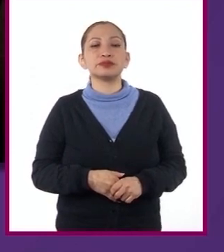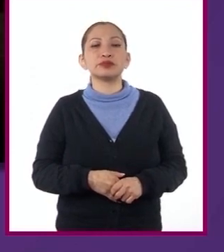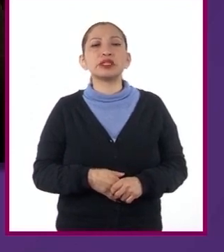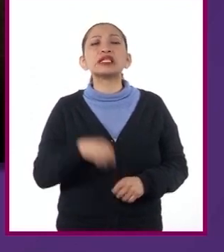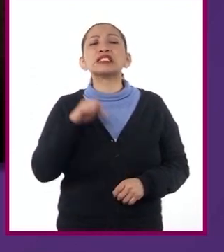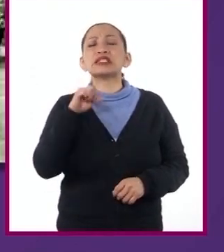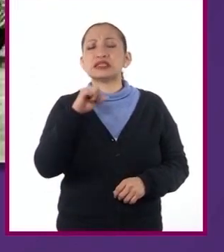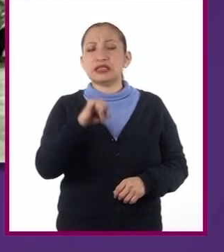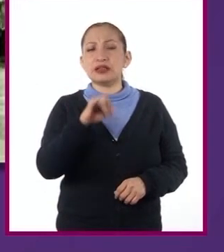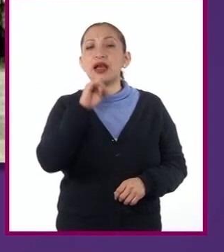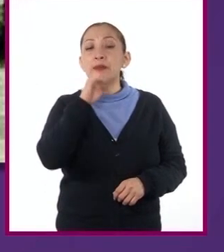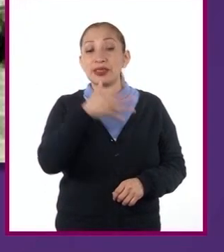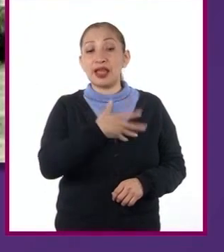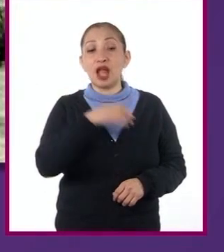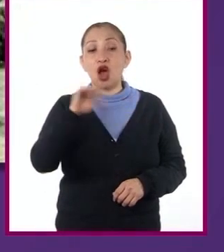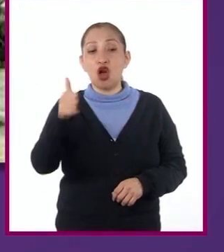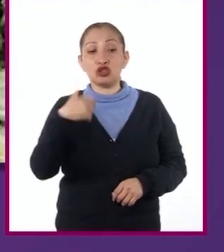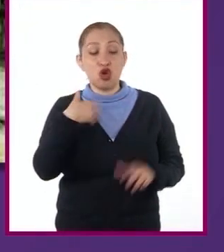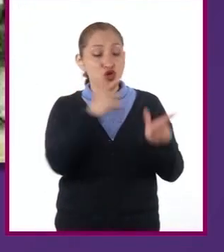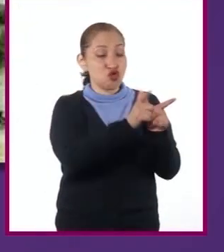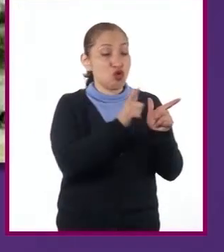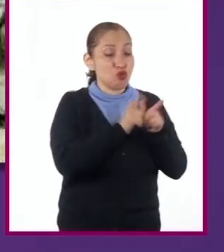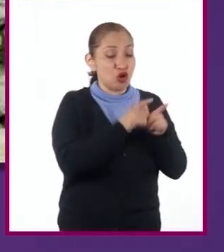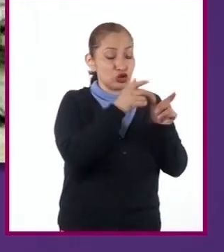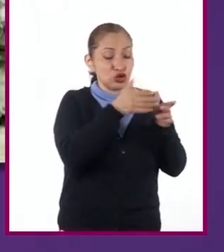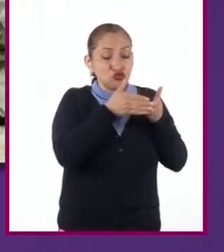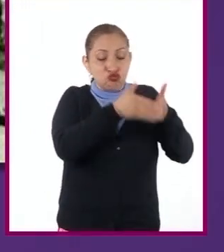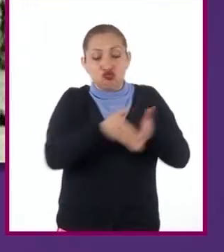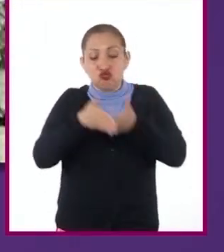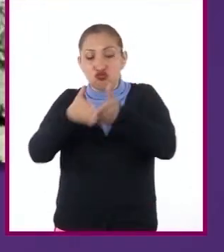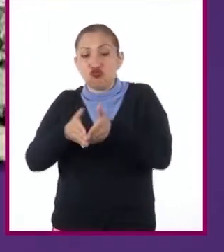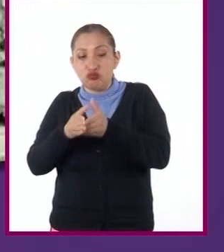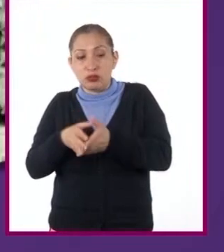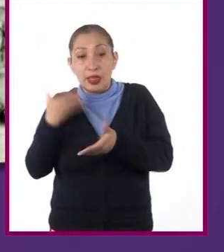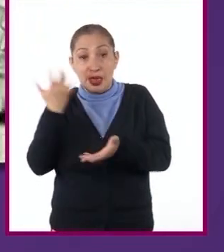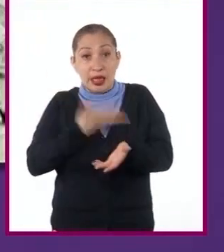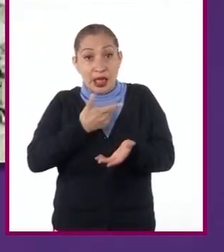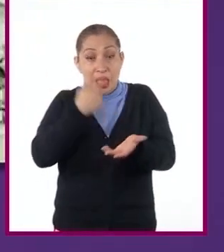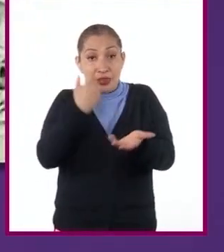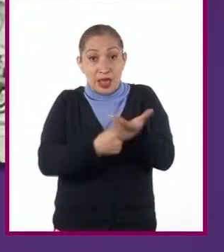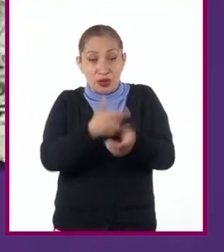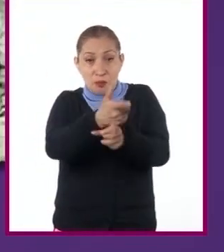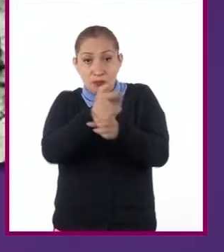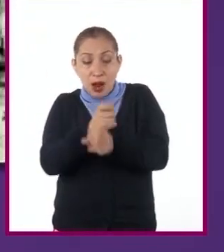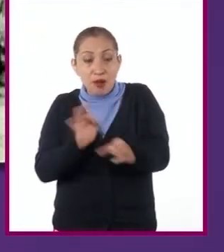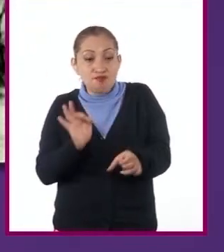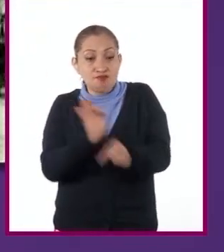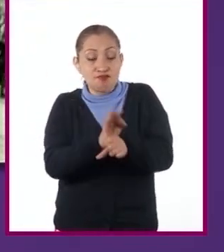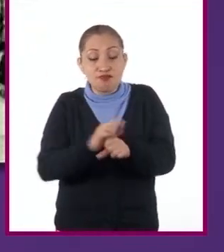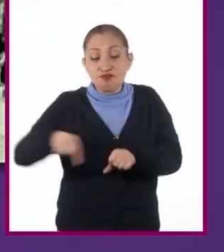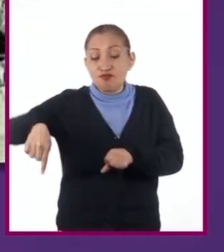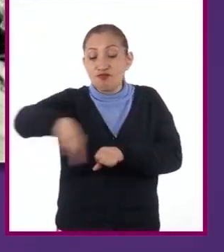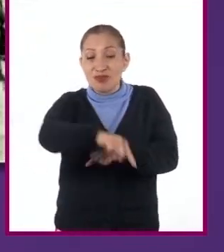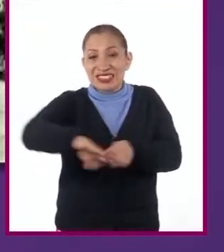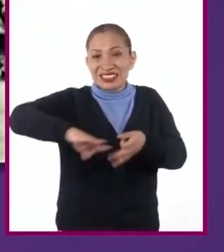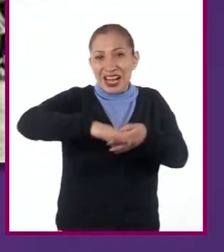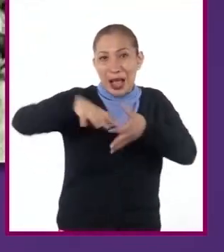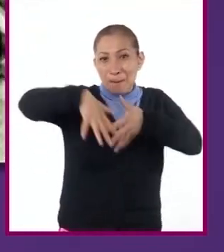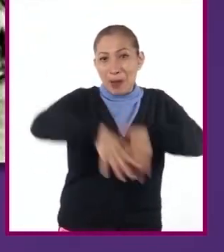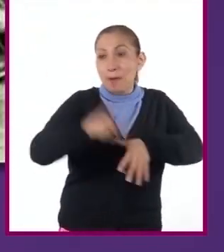Aunque también contaron con escuadras de navíos armados para vigilar y proteger las costas del ataque de los enemigos de la